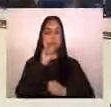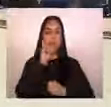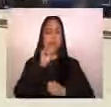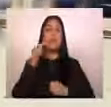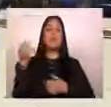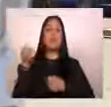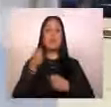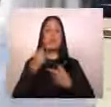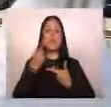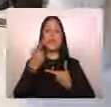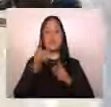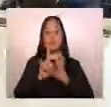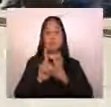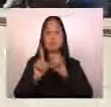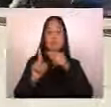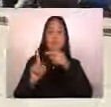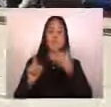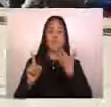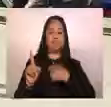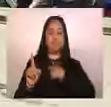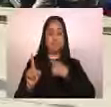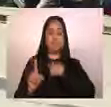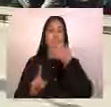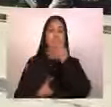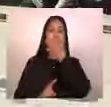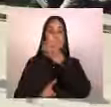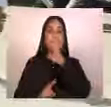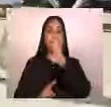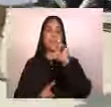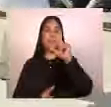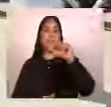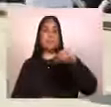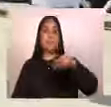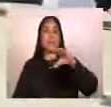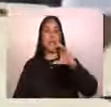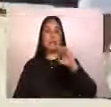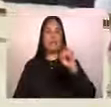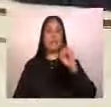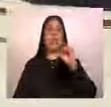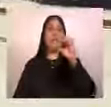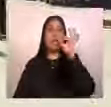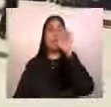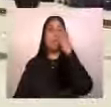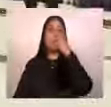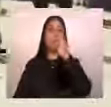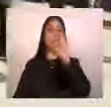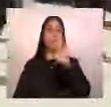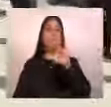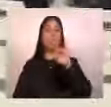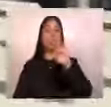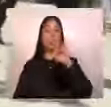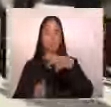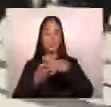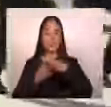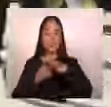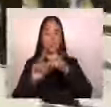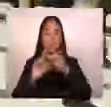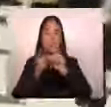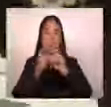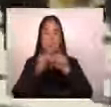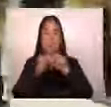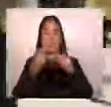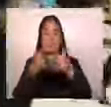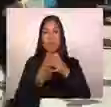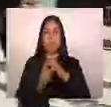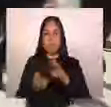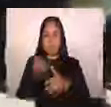Fundado y dirigido por la profesora Blanca Estela Osorio Sandoval, es quien inicia el cambio con la